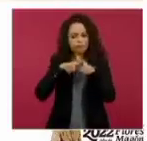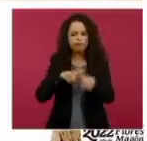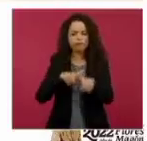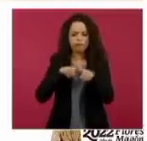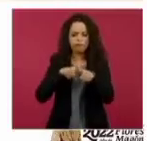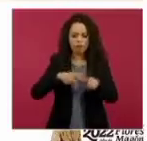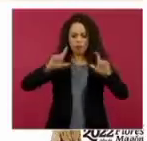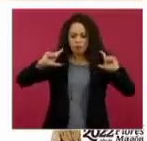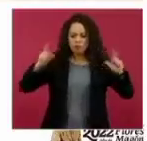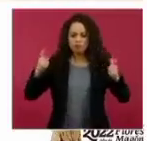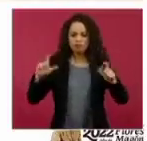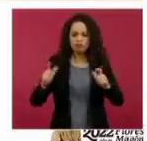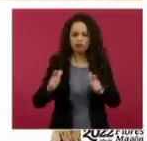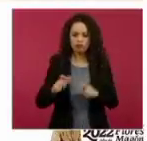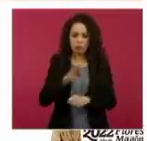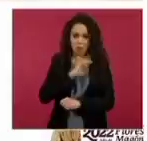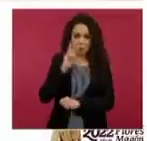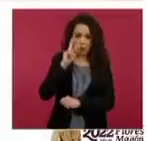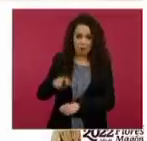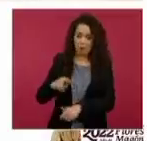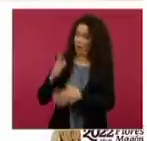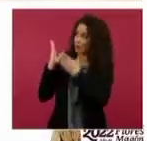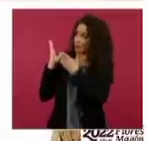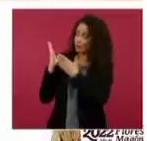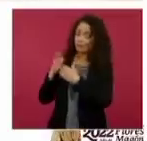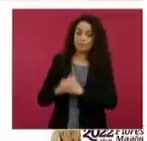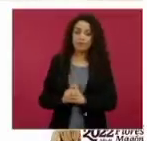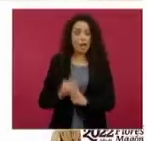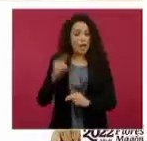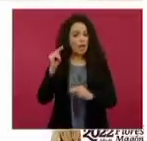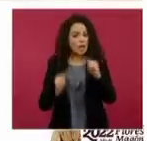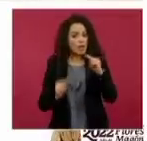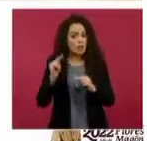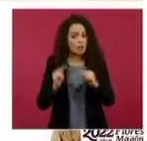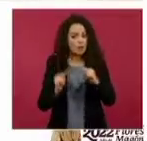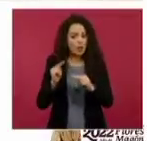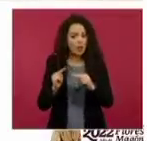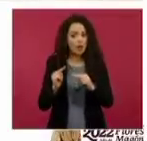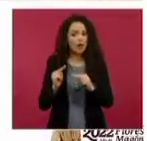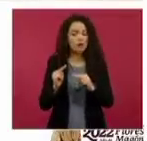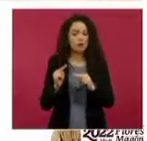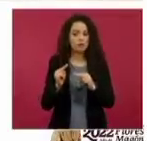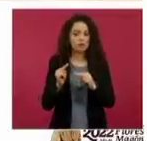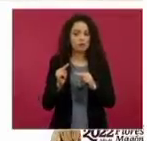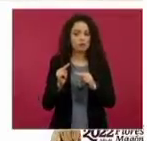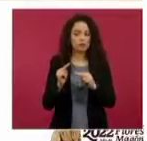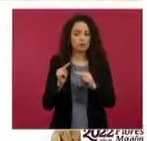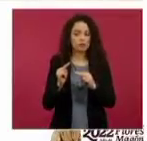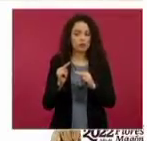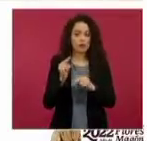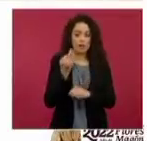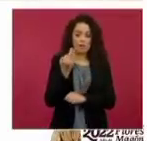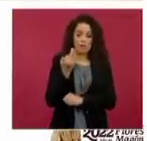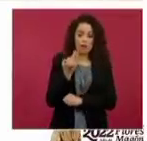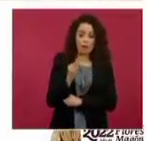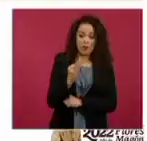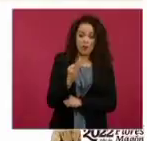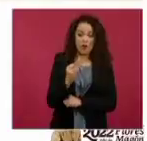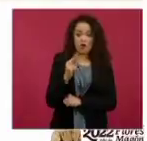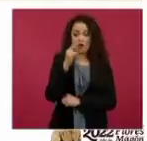baja. Estamos en niveles más bajos de los que se tenían en febrero del